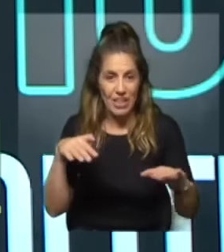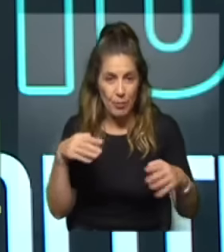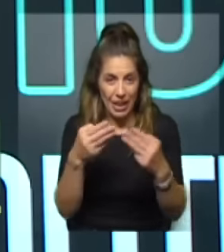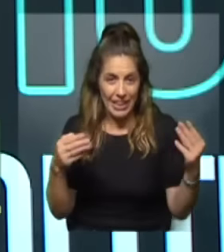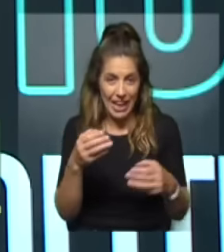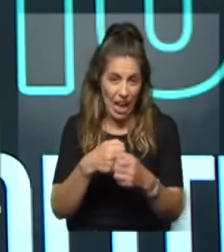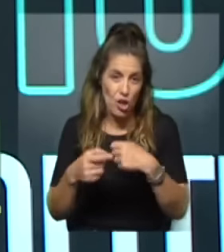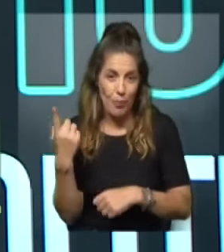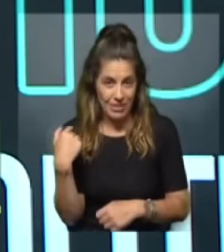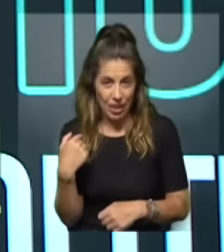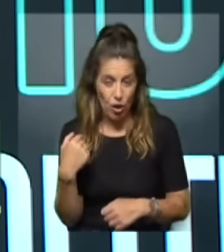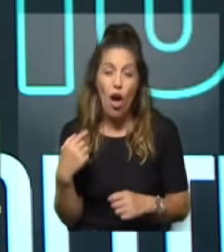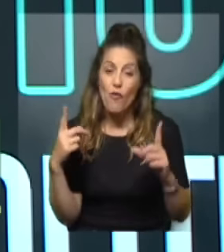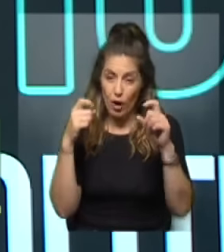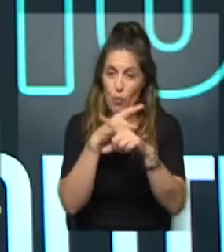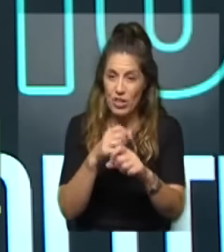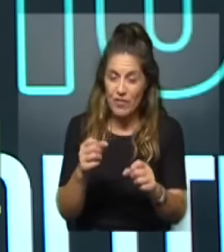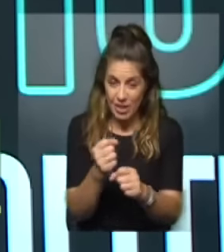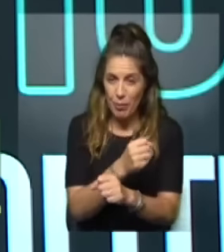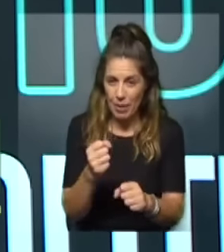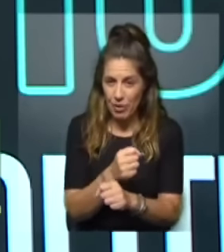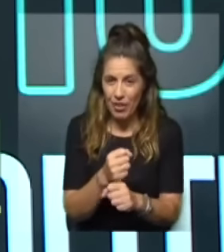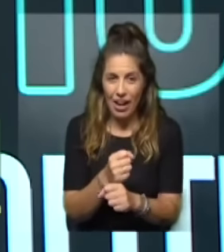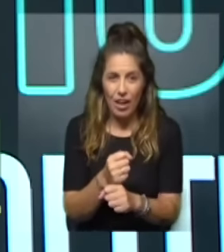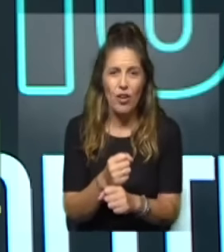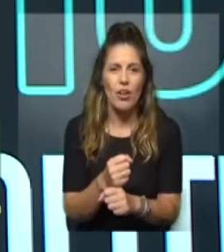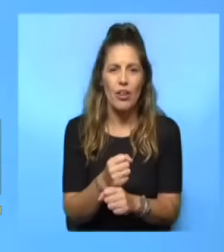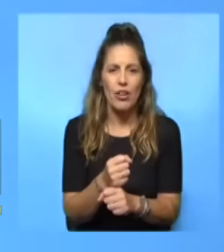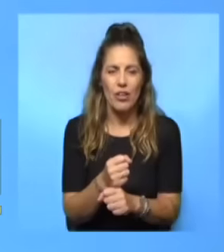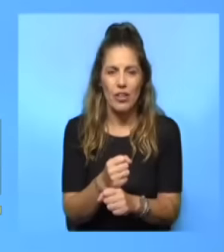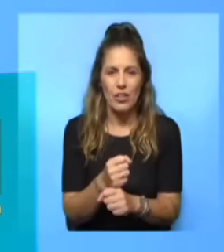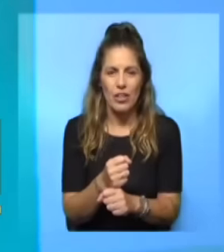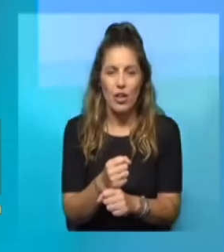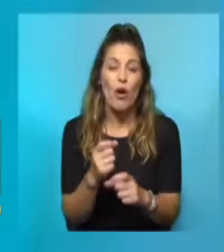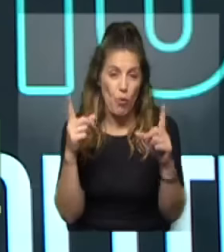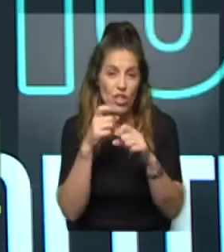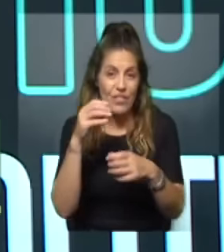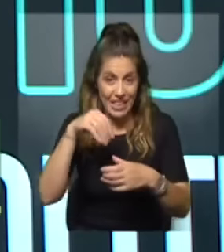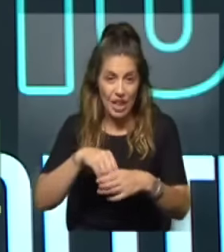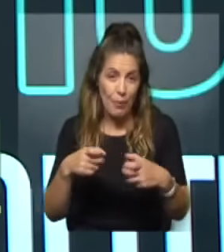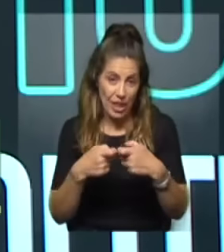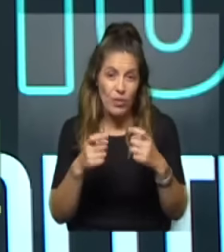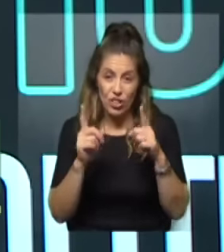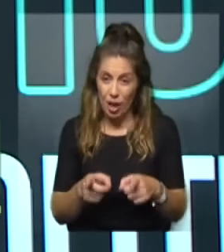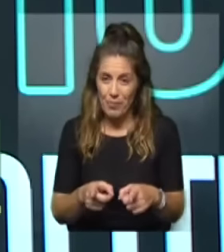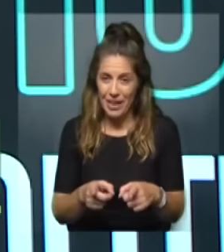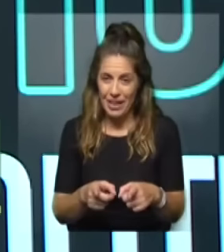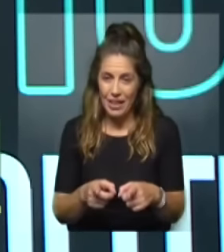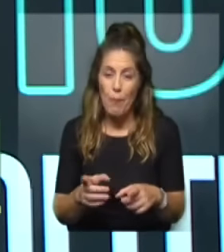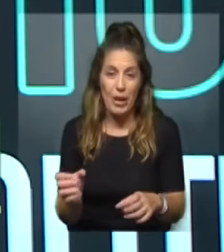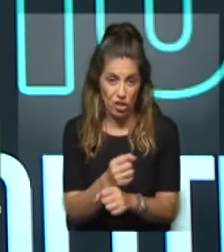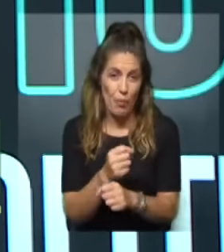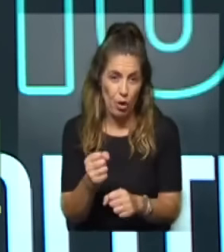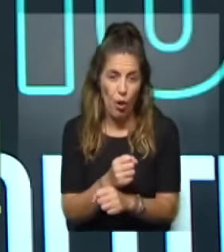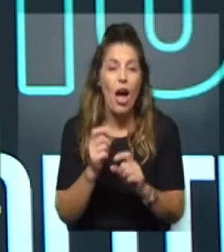pasado costó mucho para más de lo que él pensaba en ese momento internamente Sí internamente en la coalición eh Pero además